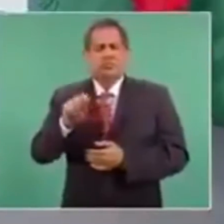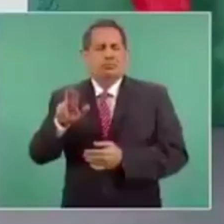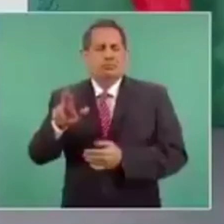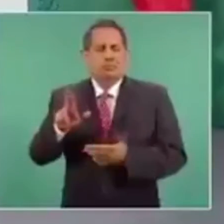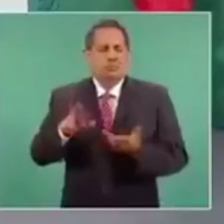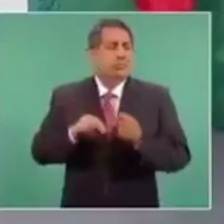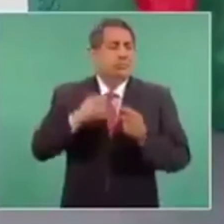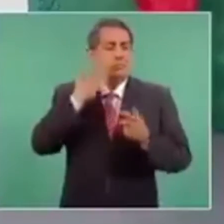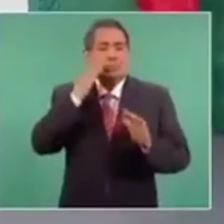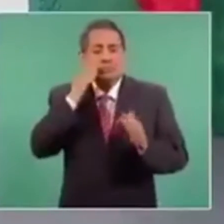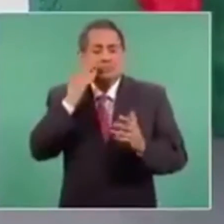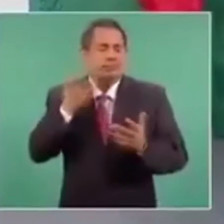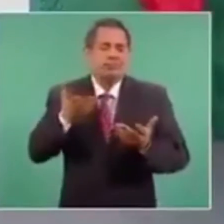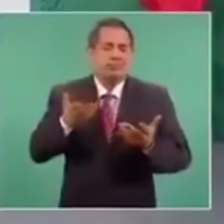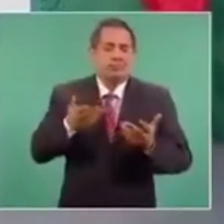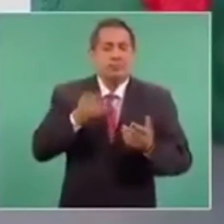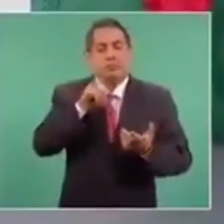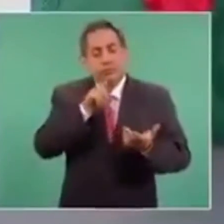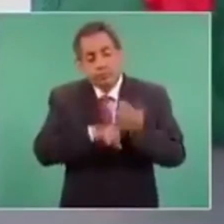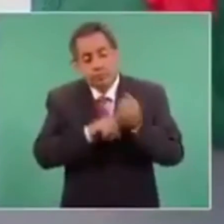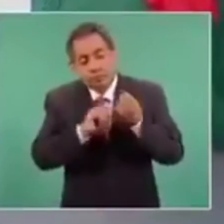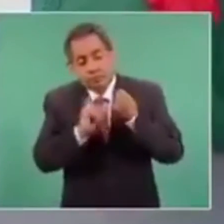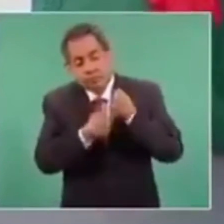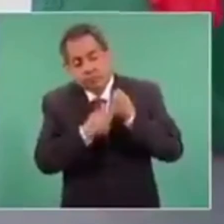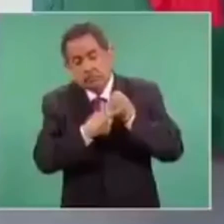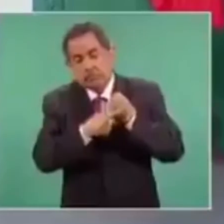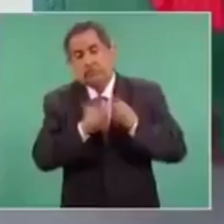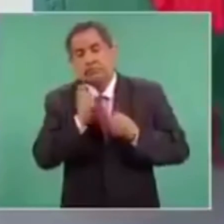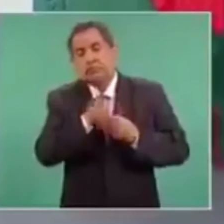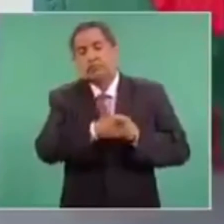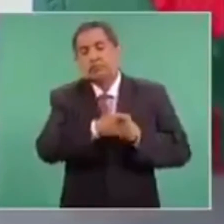o Face, sino a ver quiénes